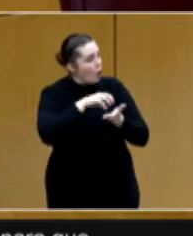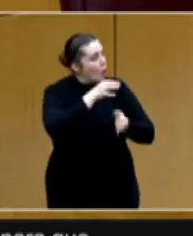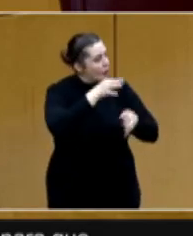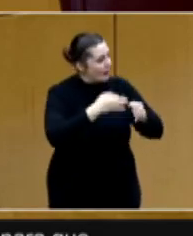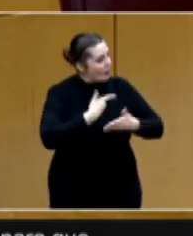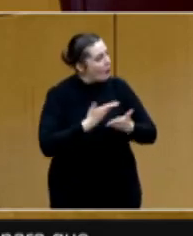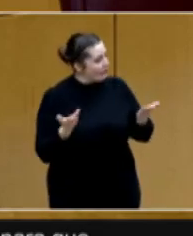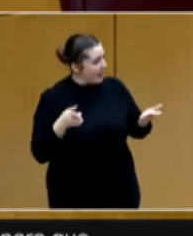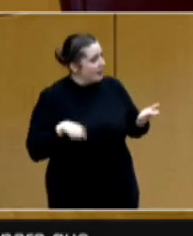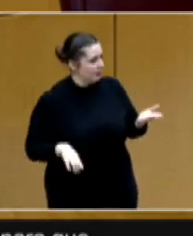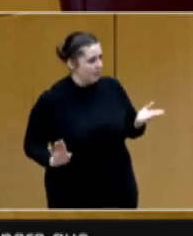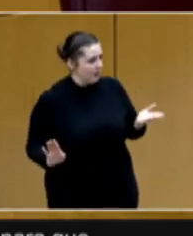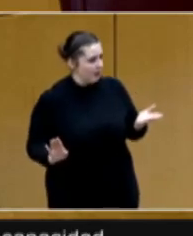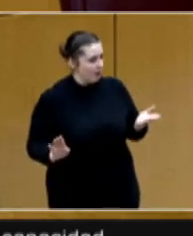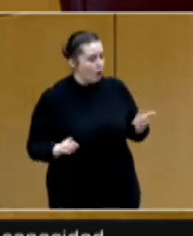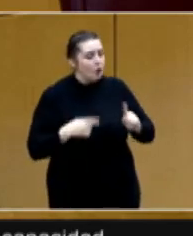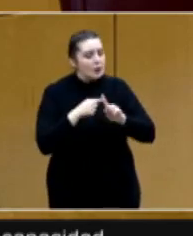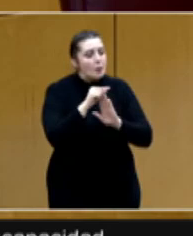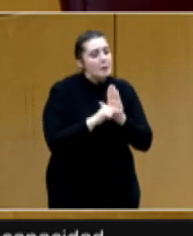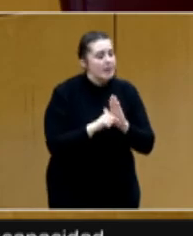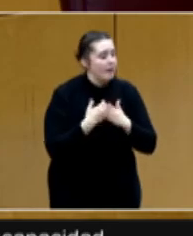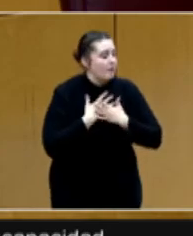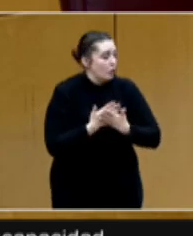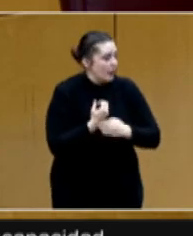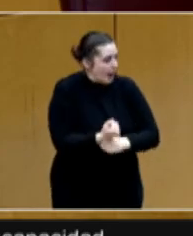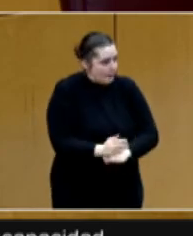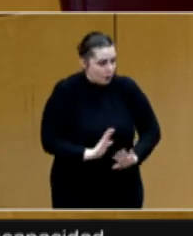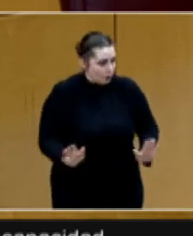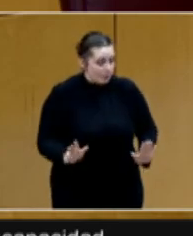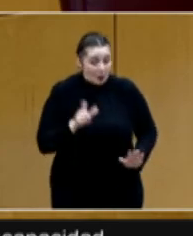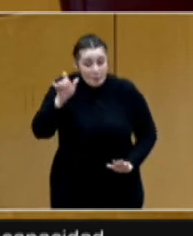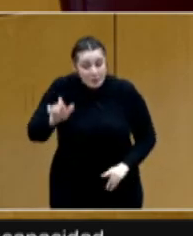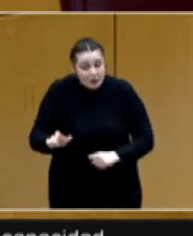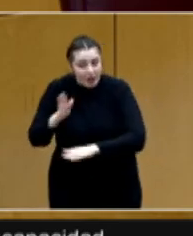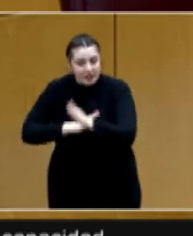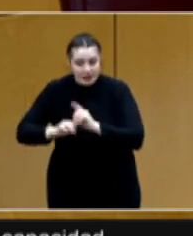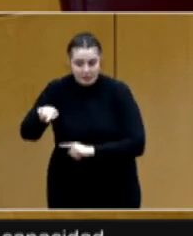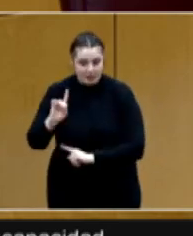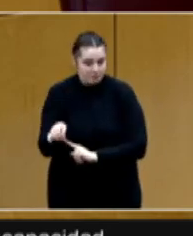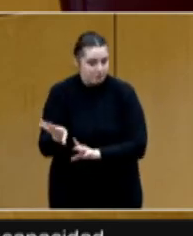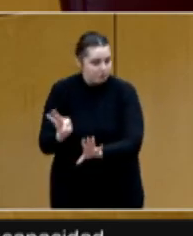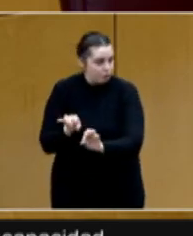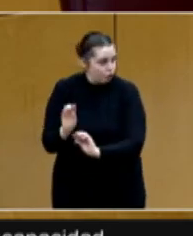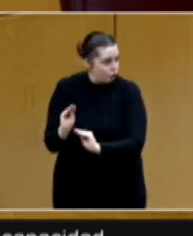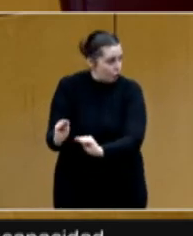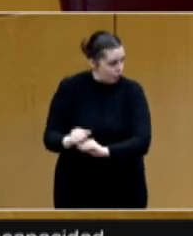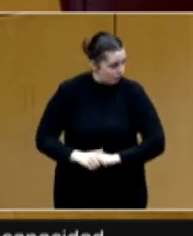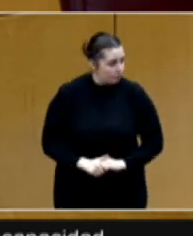como decía María una medida de autoprotección pero es la propia persona con discapacidad a la que la solicite